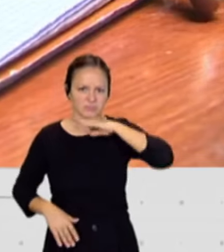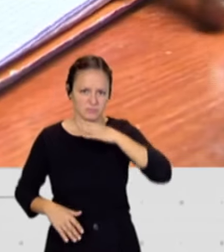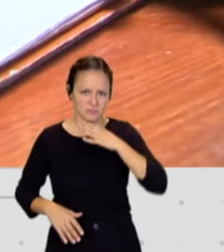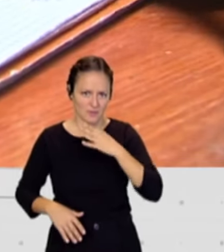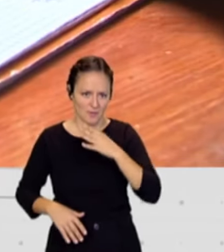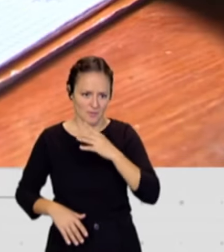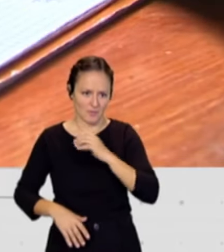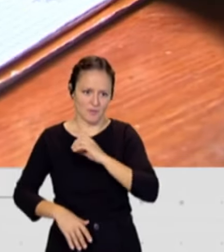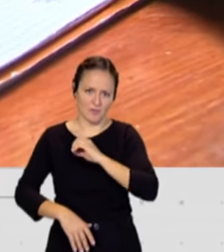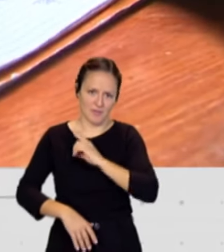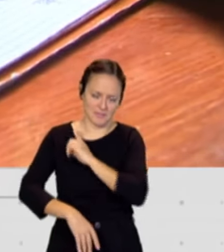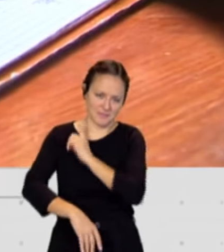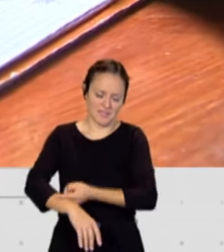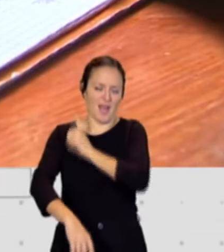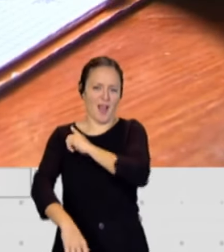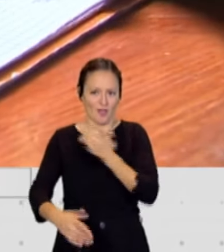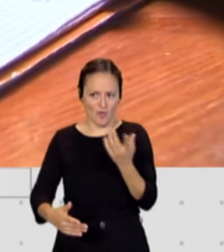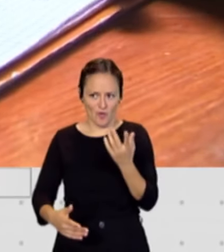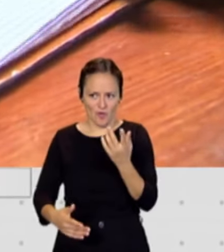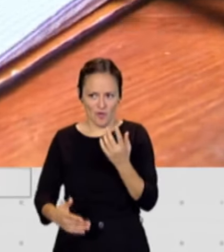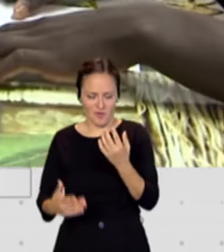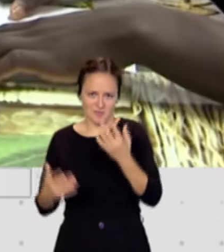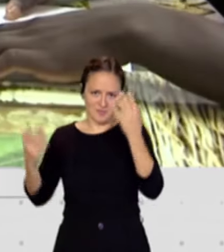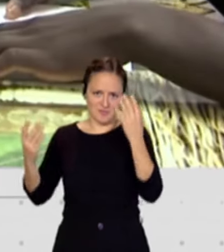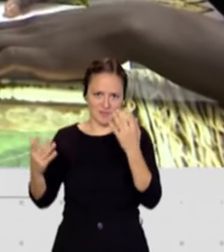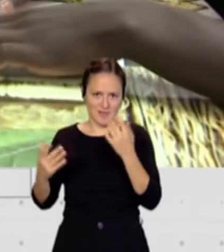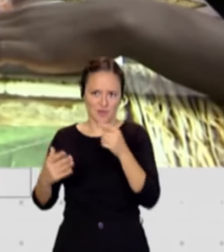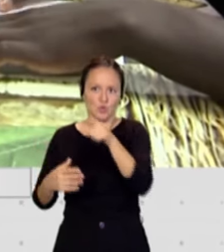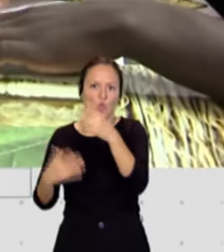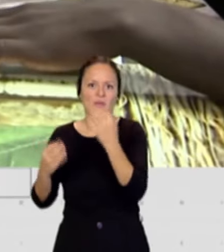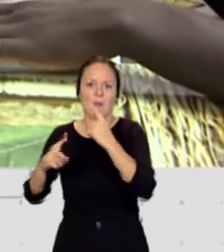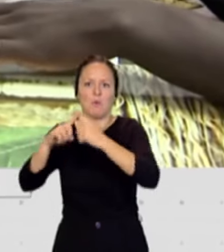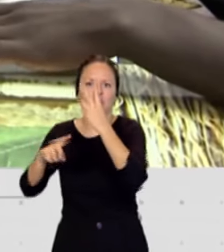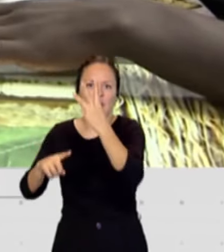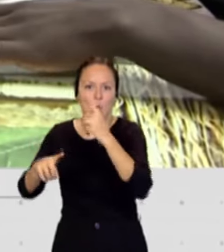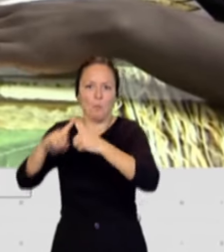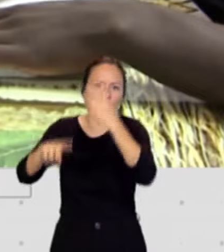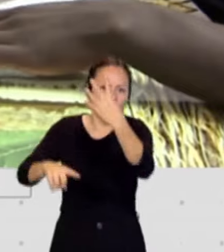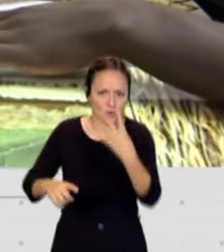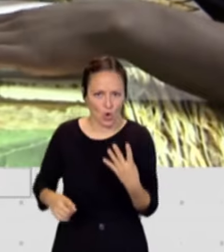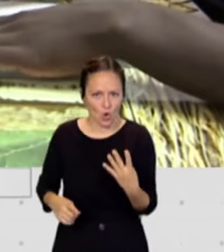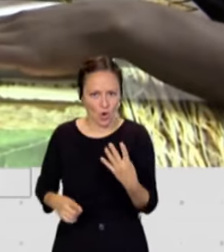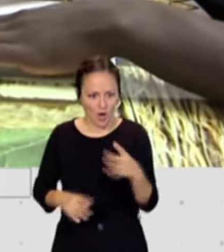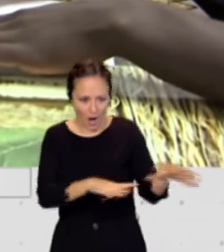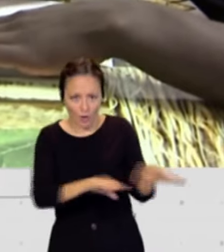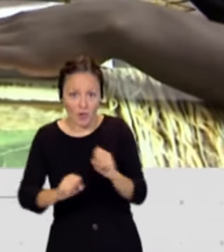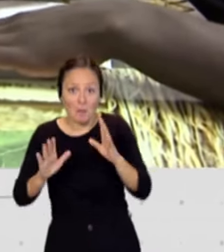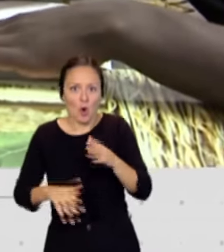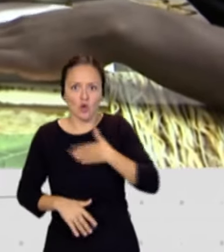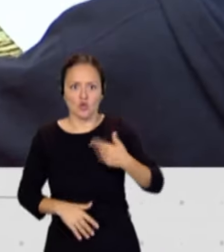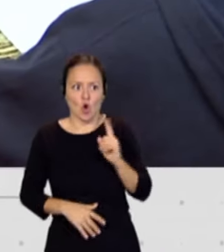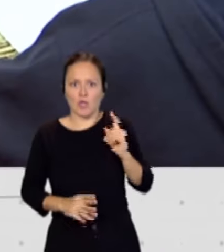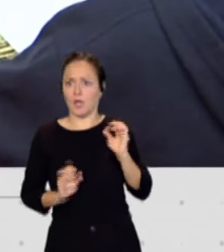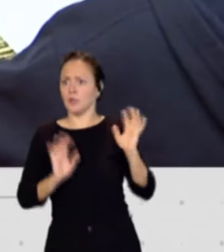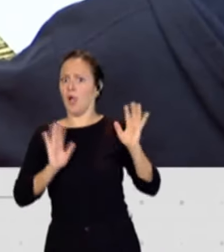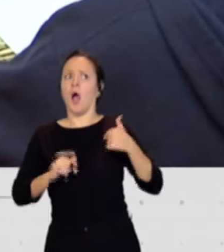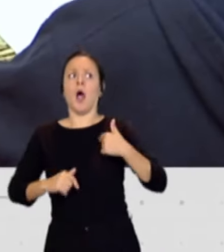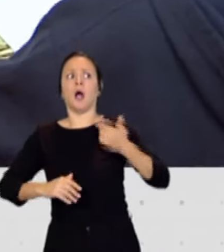recursos suficientes para atender a mil no al triple o al cuat triple de lo que están diciendo lo que pasa es que no los quieren Entonces te poner la excusa de que están